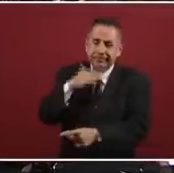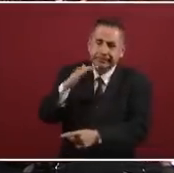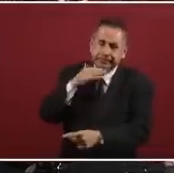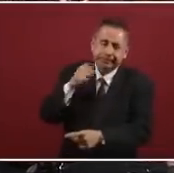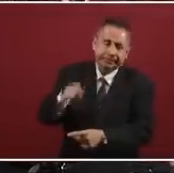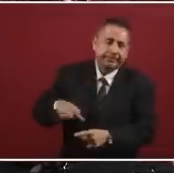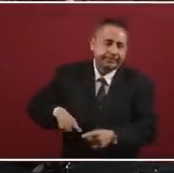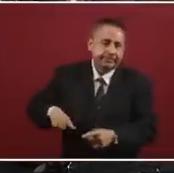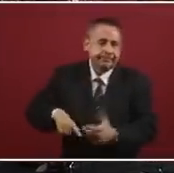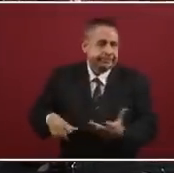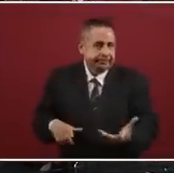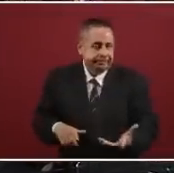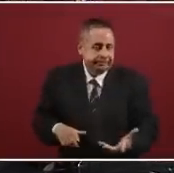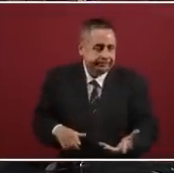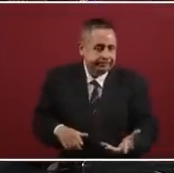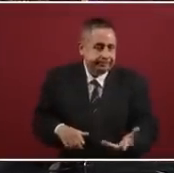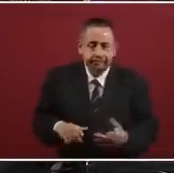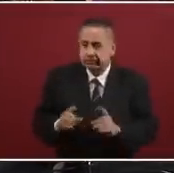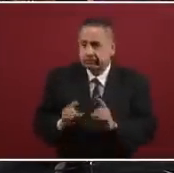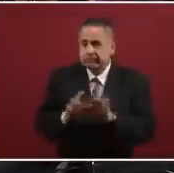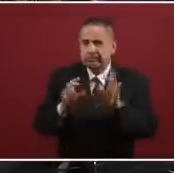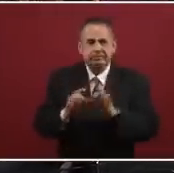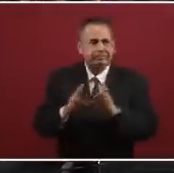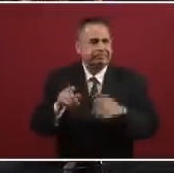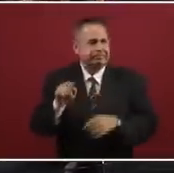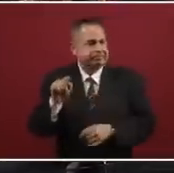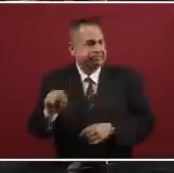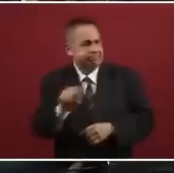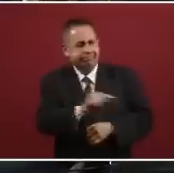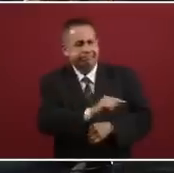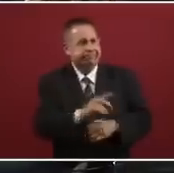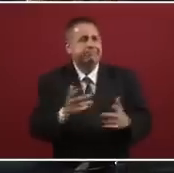De repente surgieron